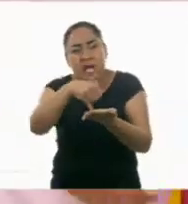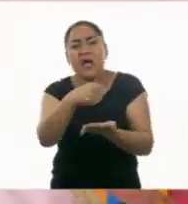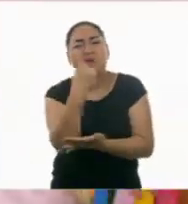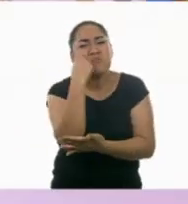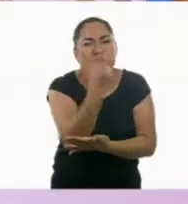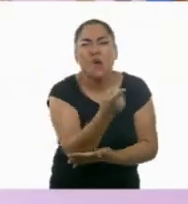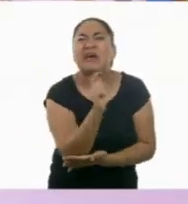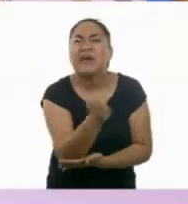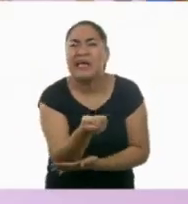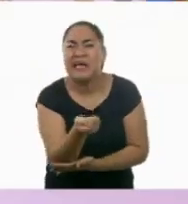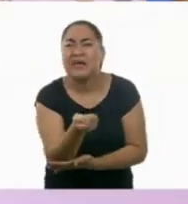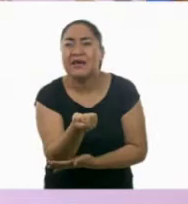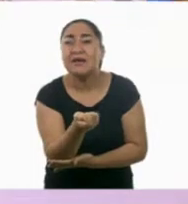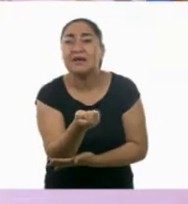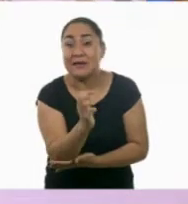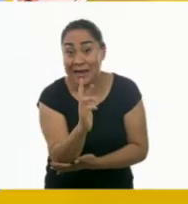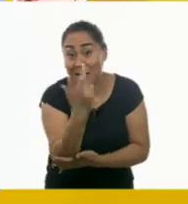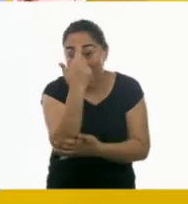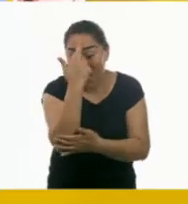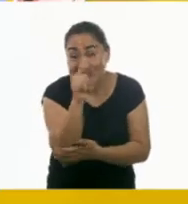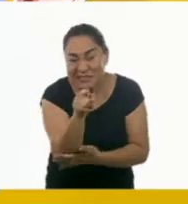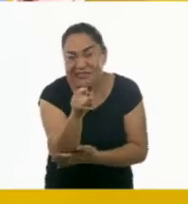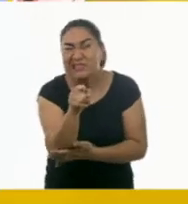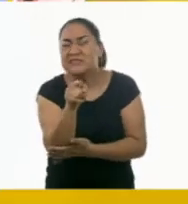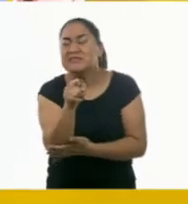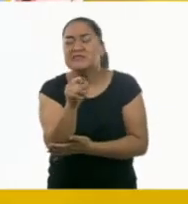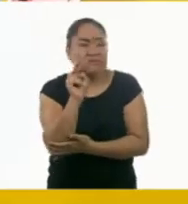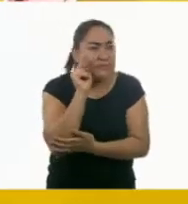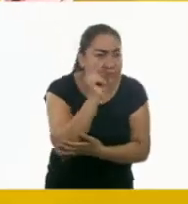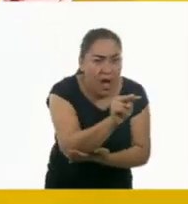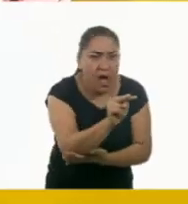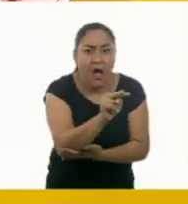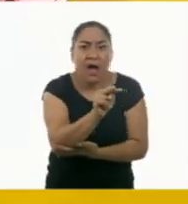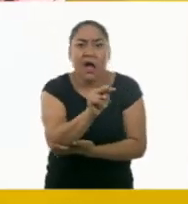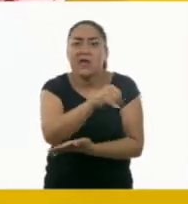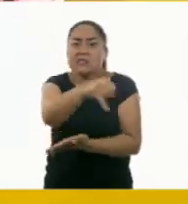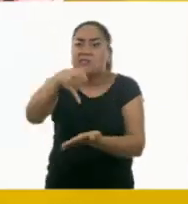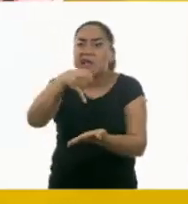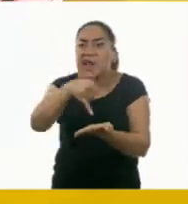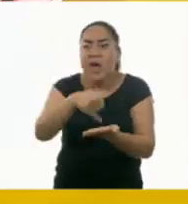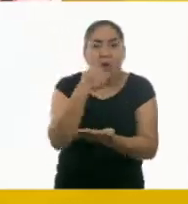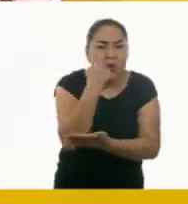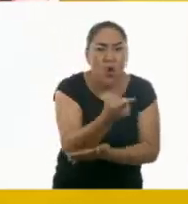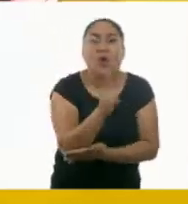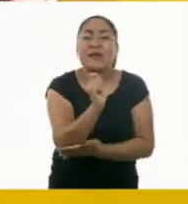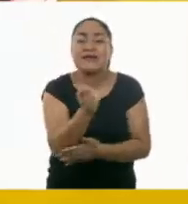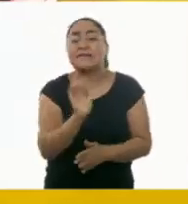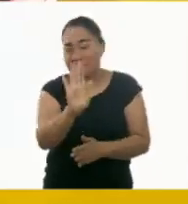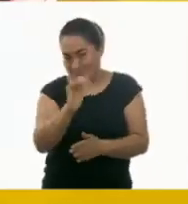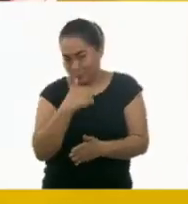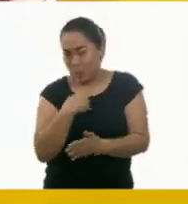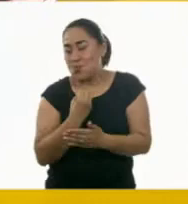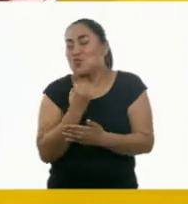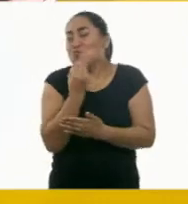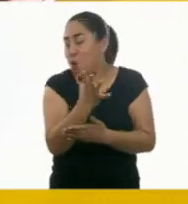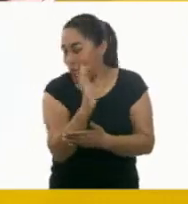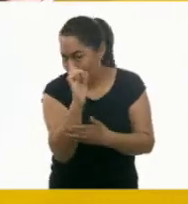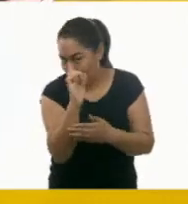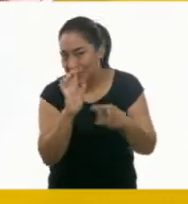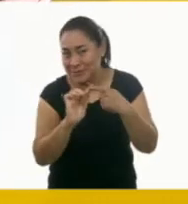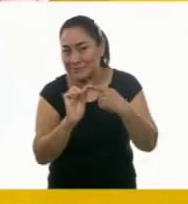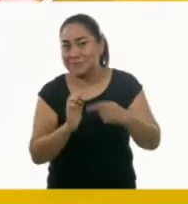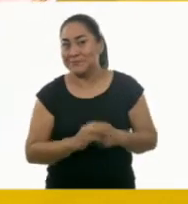isla? Recuerda, ¿qué fue lo primero que encontramos en esta isla? Te voy a dar una pista.